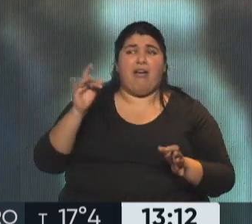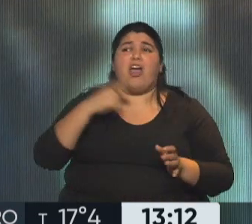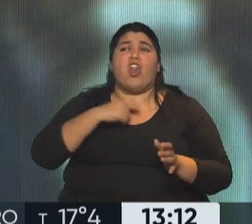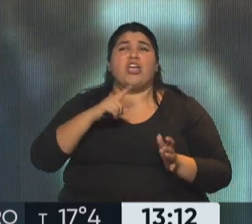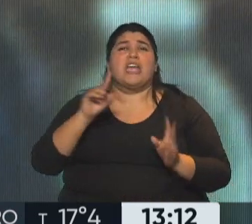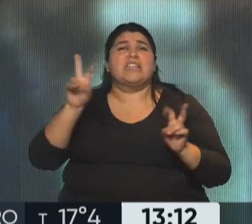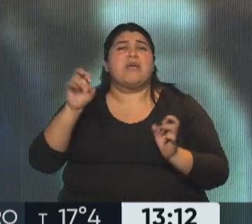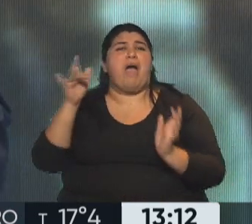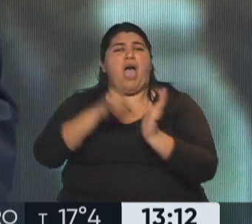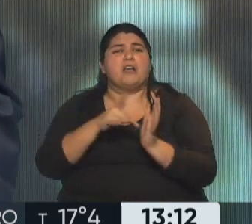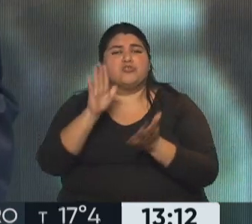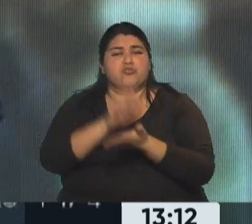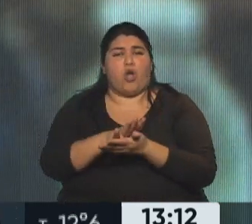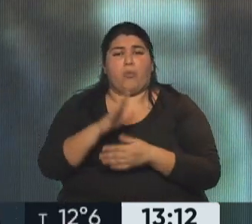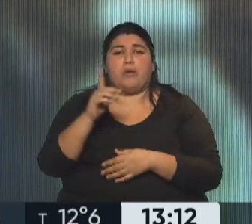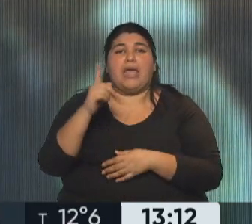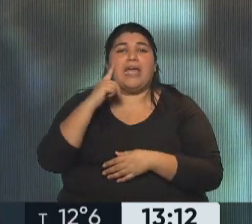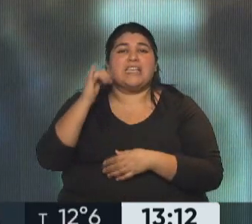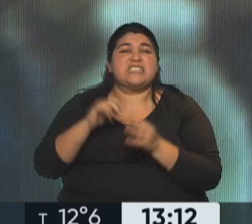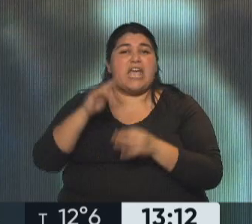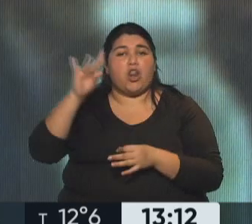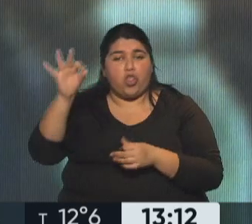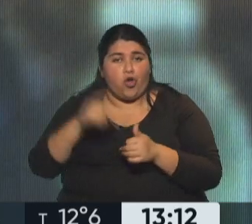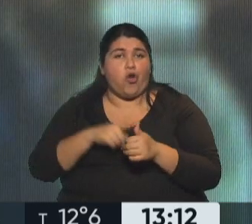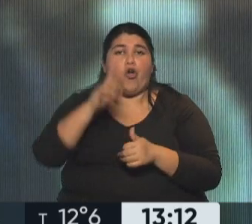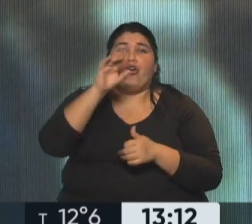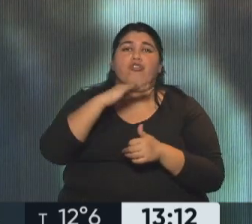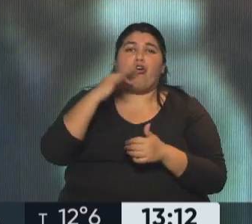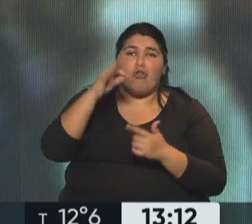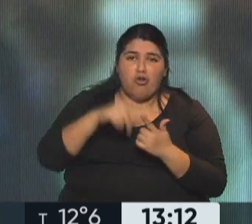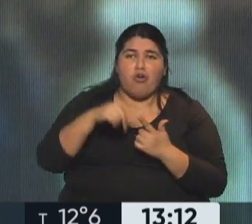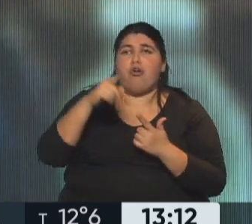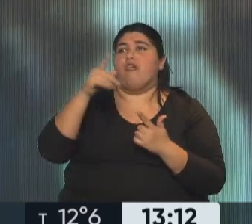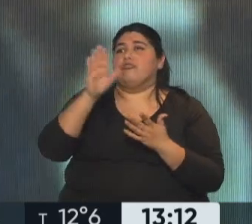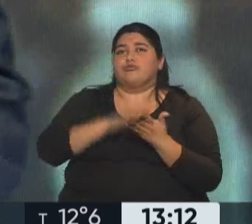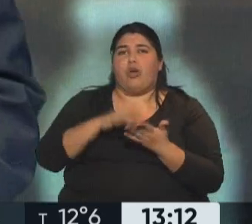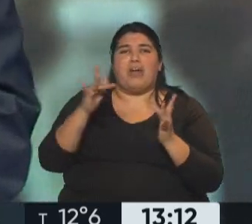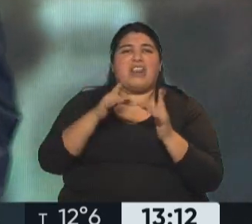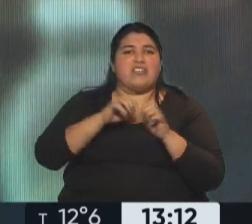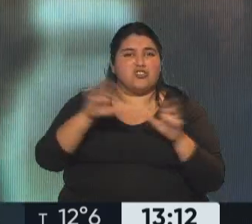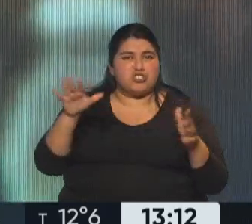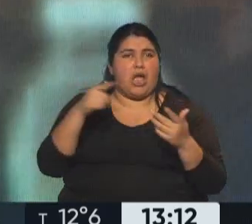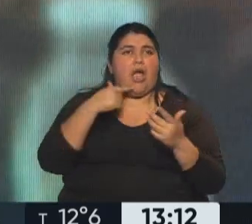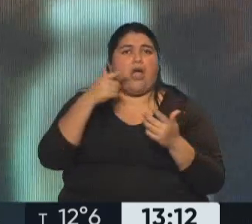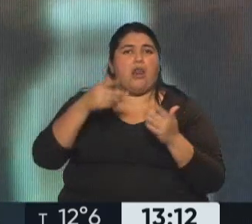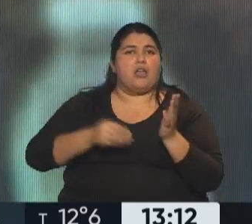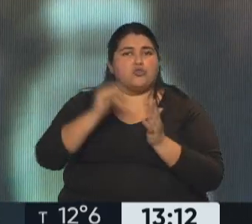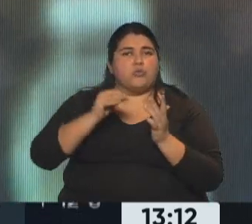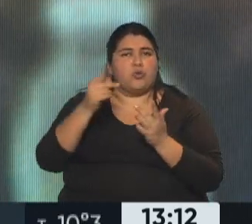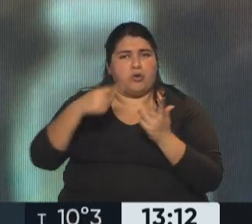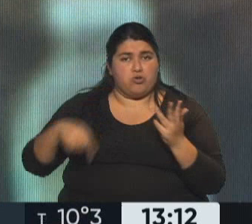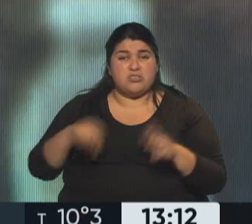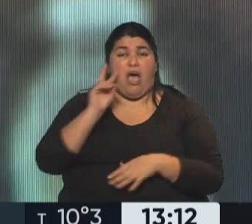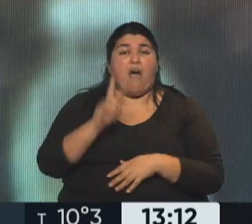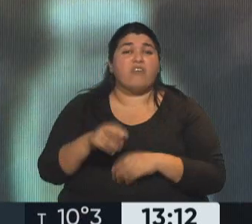ningún momento de la conferencia el tema de Izquierdos, el saludo de Rojo, todo lo que pasó en las redes sociales. Veremos cómo decanta este